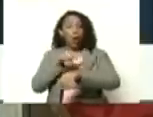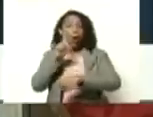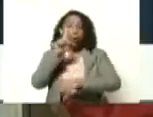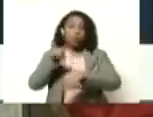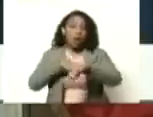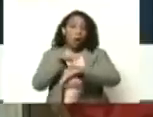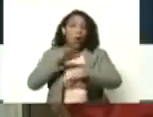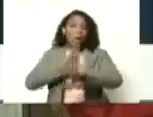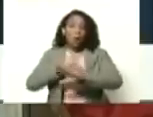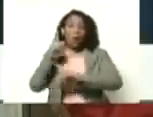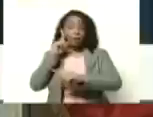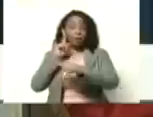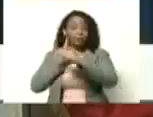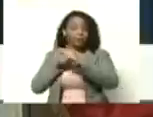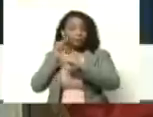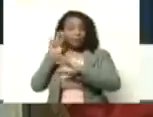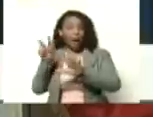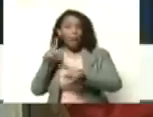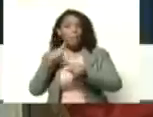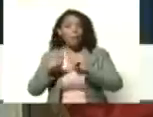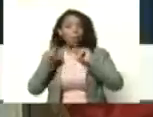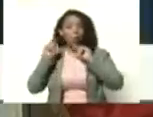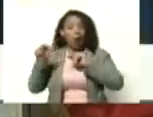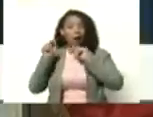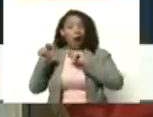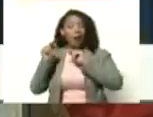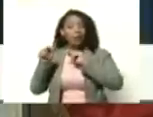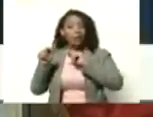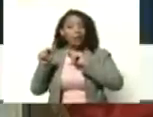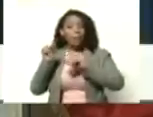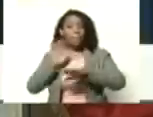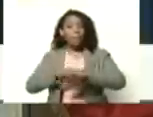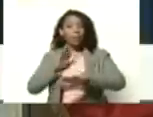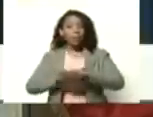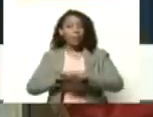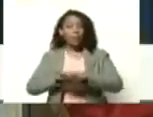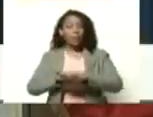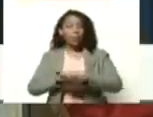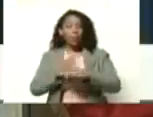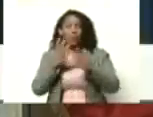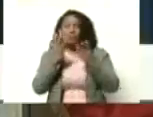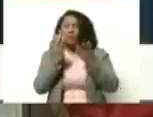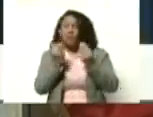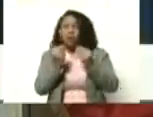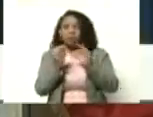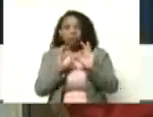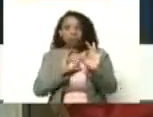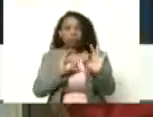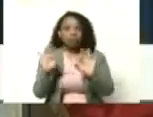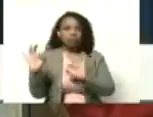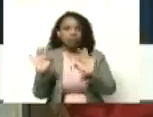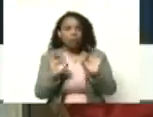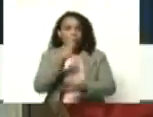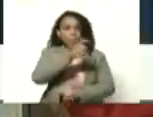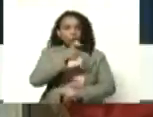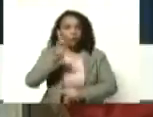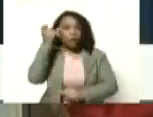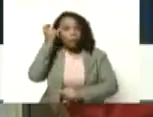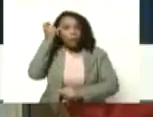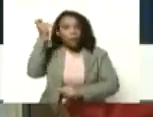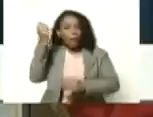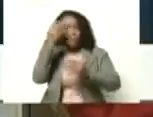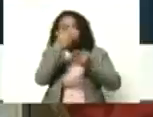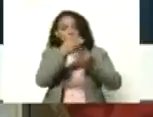flagrancia te lo determina pero este hecho fue tan preparado por sus autores intelectuales y materiales